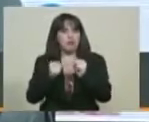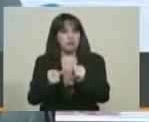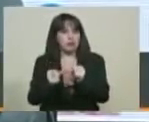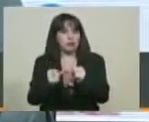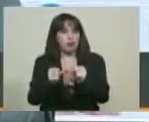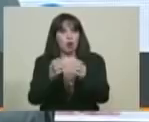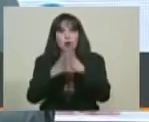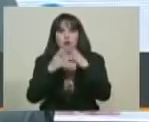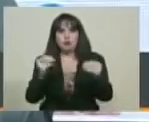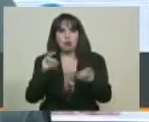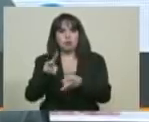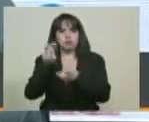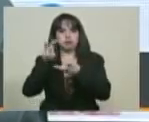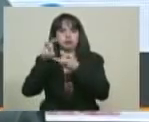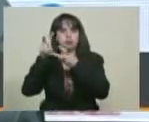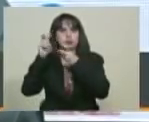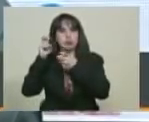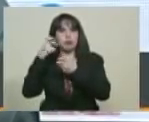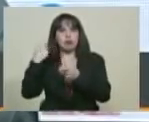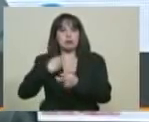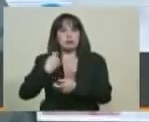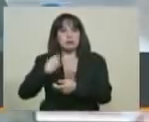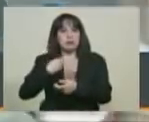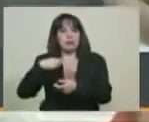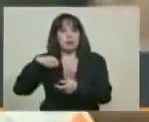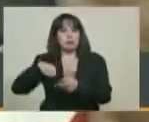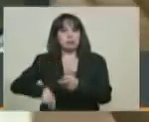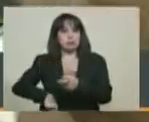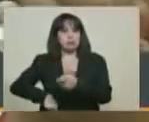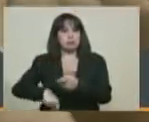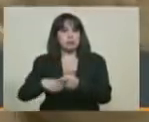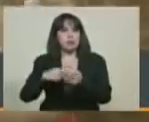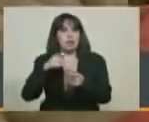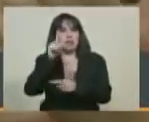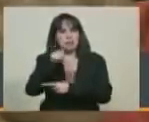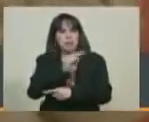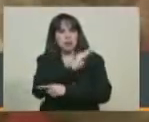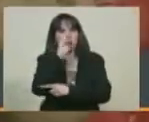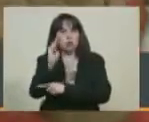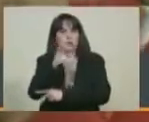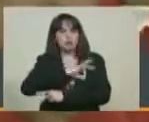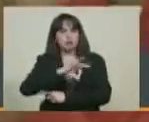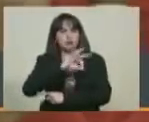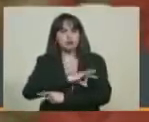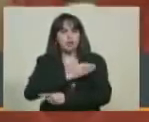el ingreso de los trabajadores, el sistema salarial y el sistema de protección social.